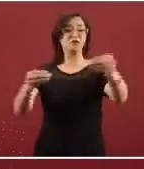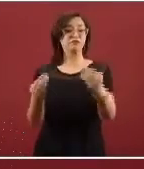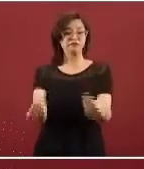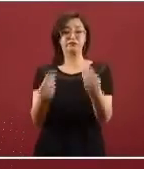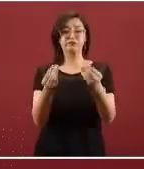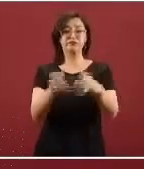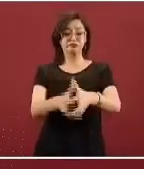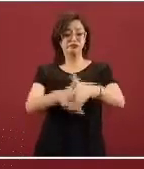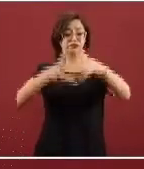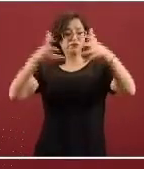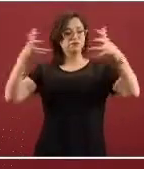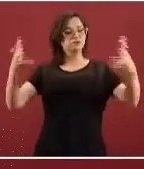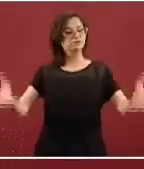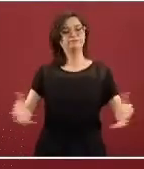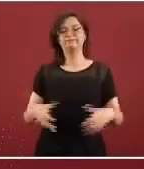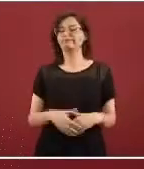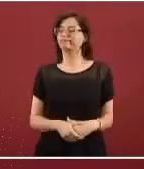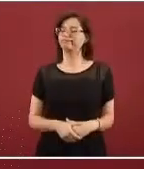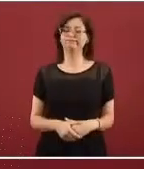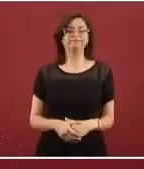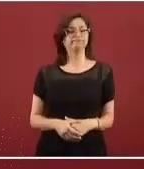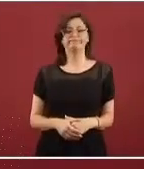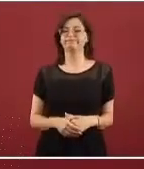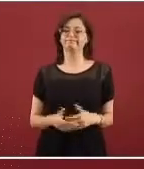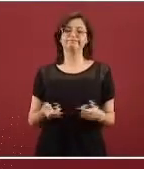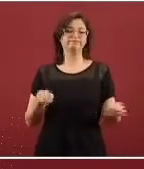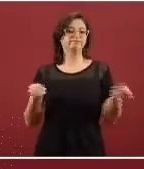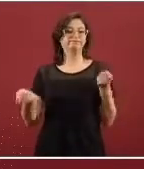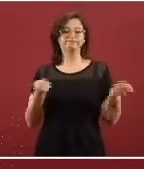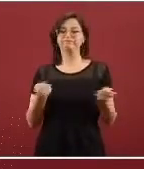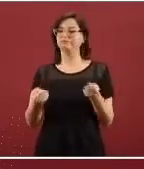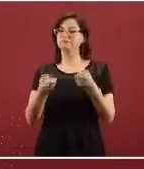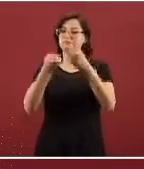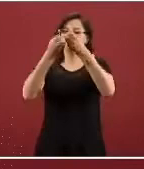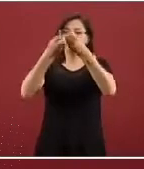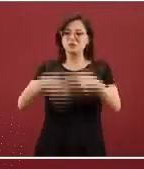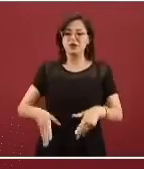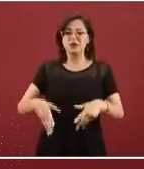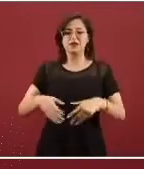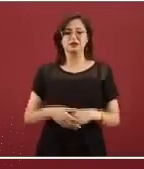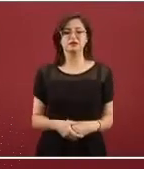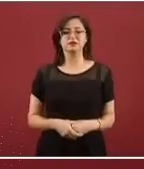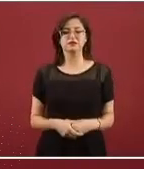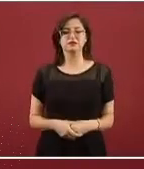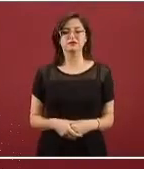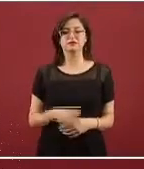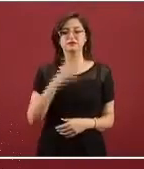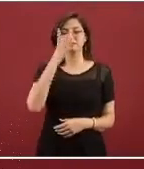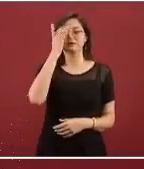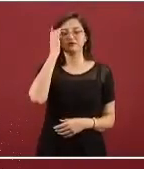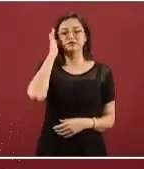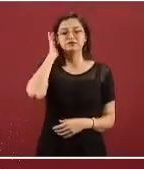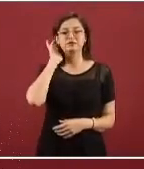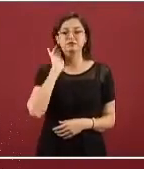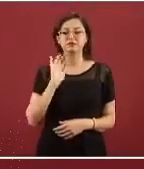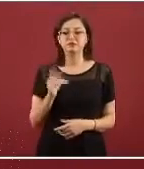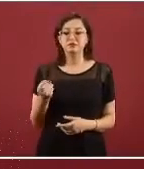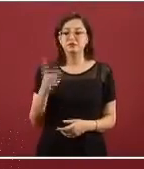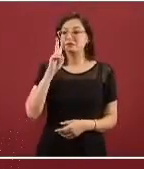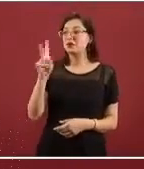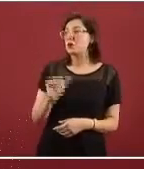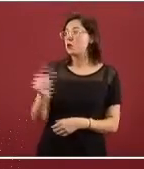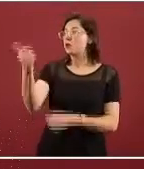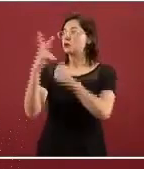a poder limitar la epidemia. Que quede muy claro, no queremos vivir el escenario que viven desafortunadamente